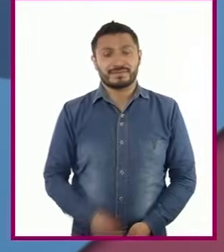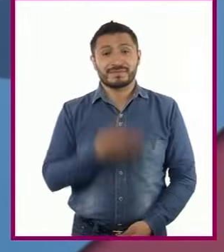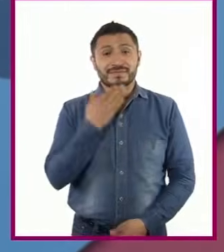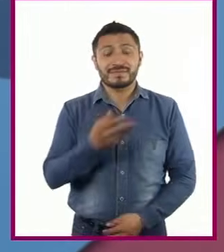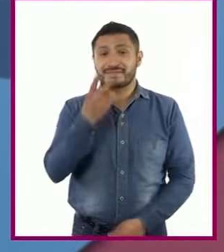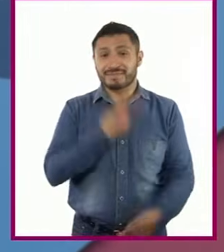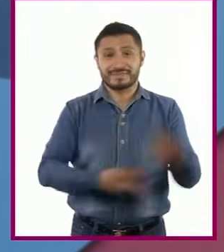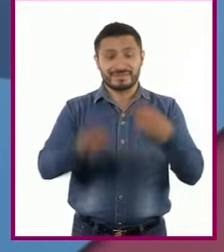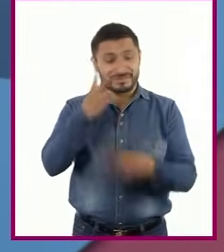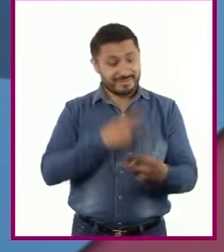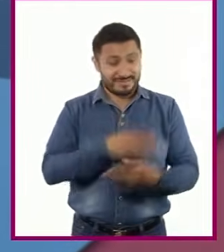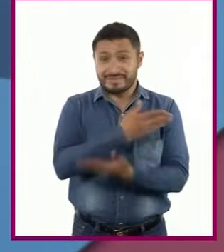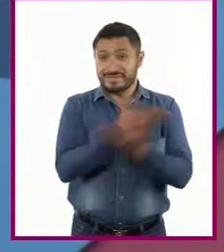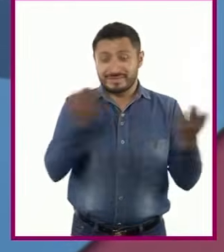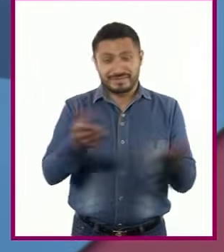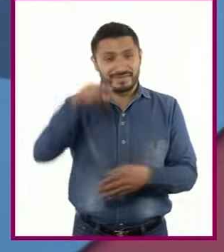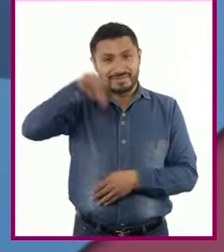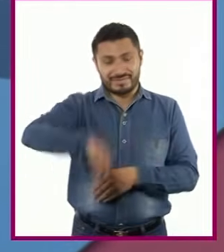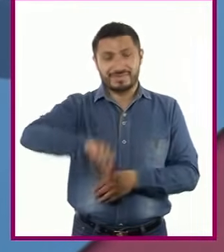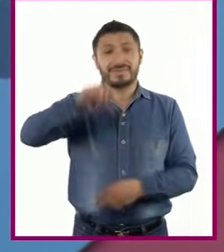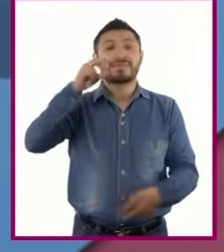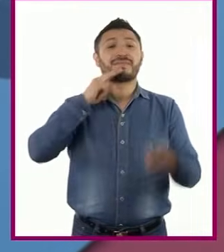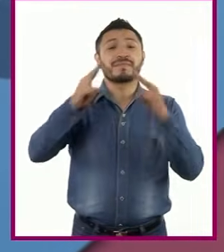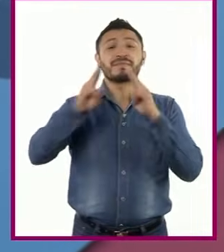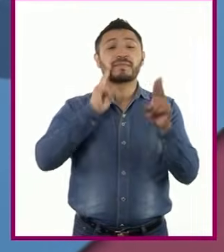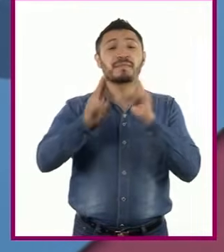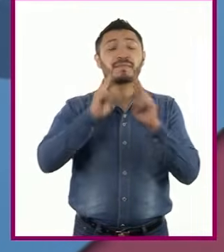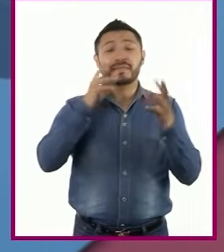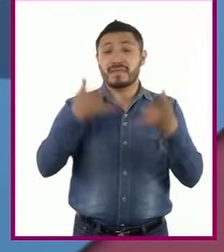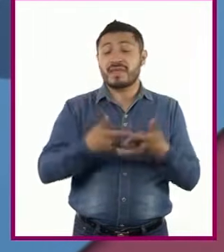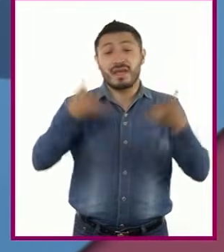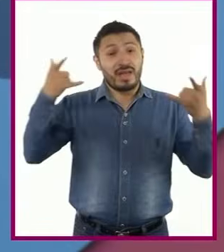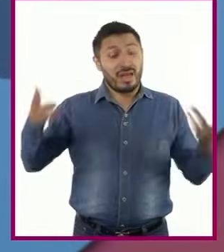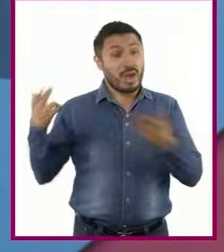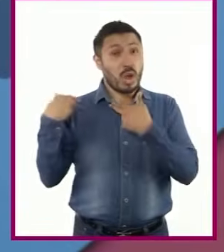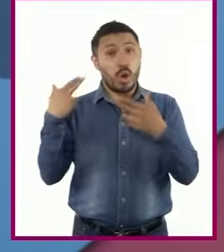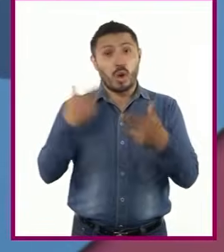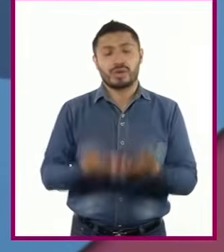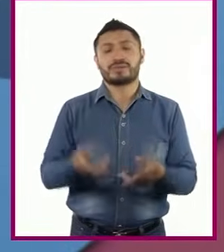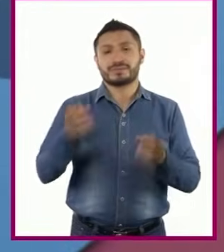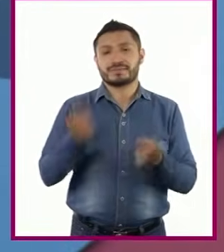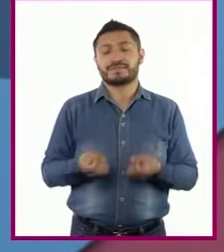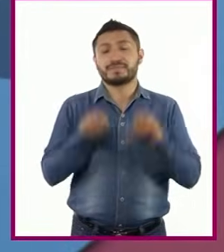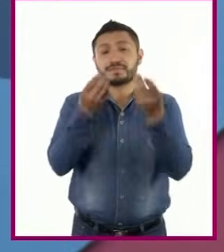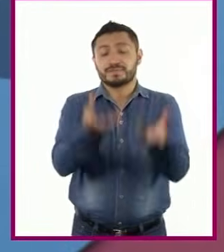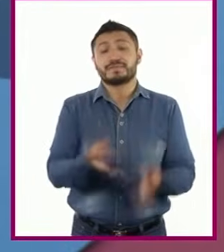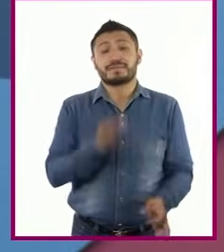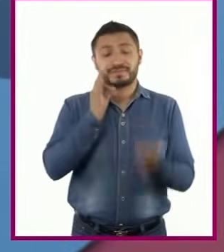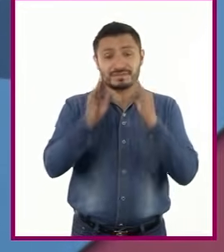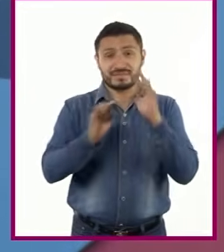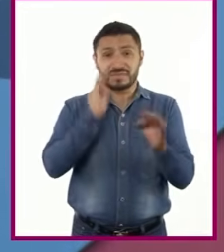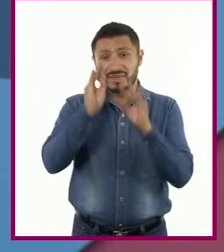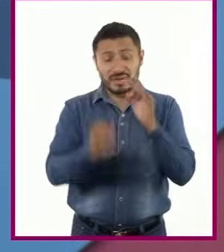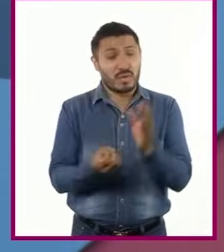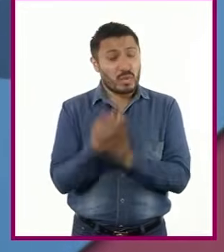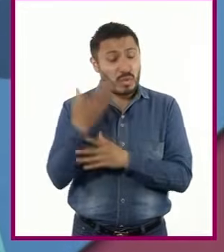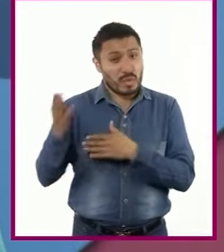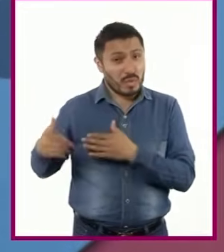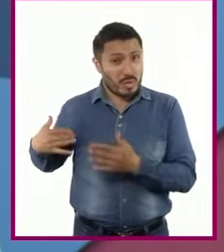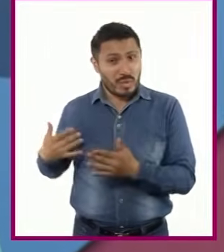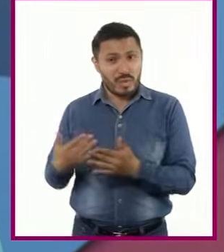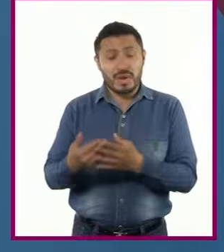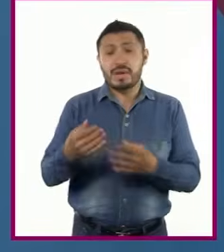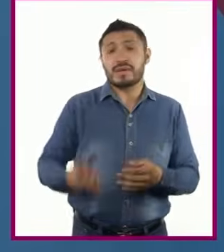Bienvenidas y bienvenidos al noticiero histórico que los mantendrá al día de las últimas noticias del